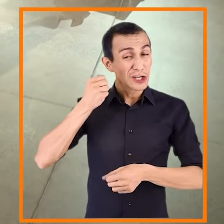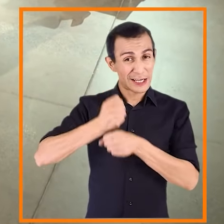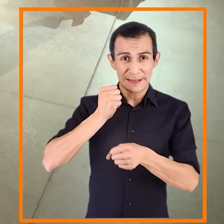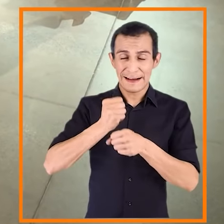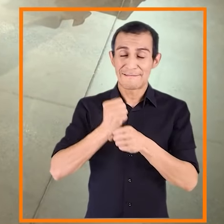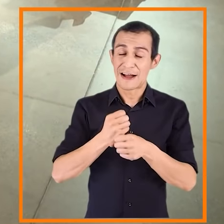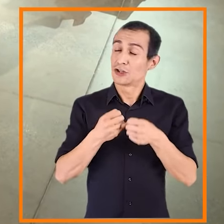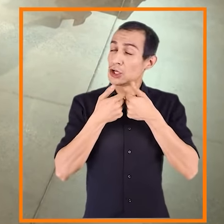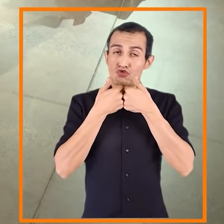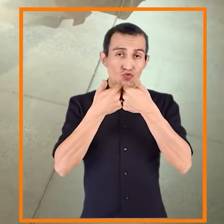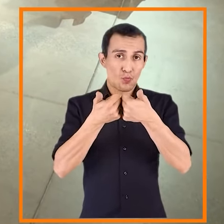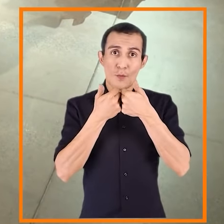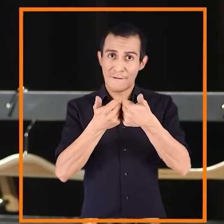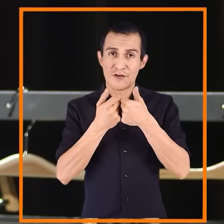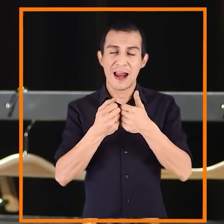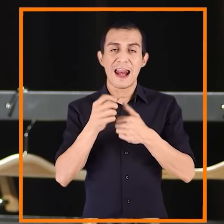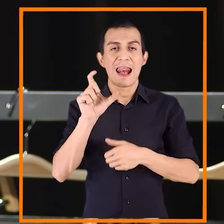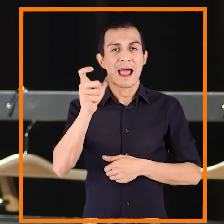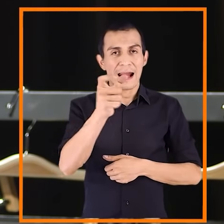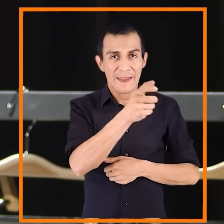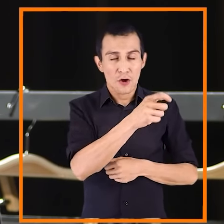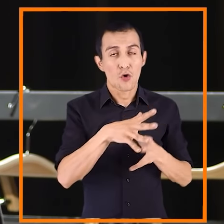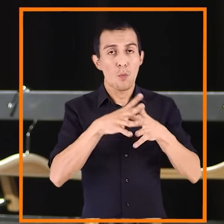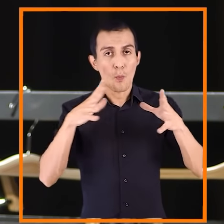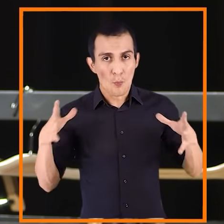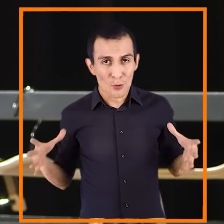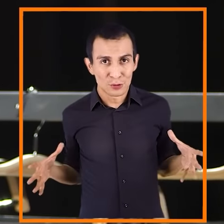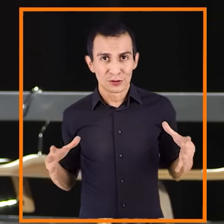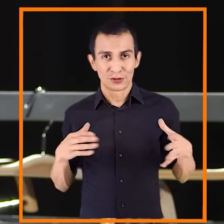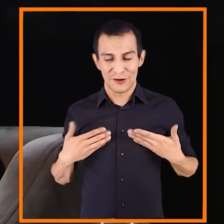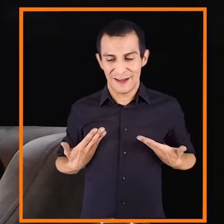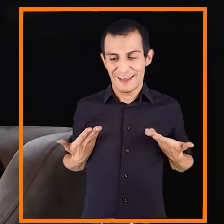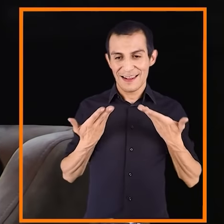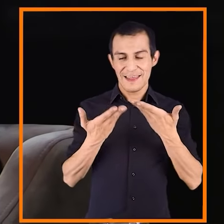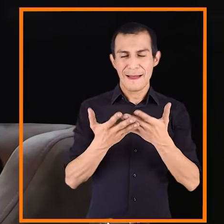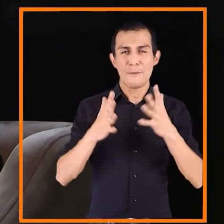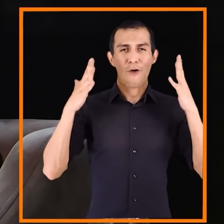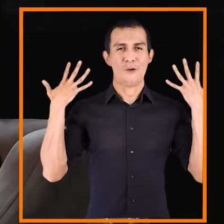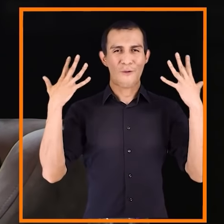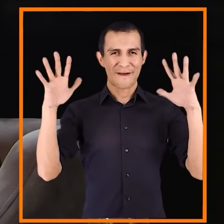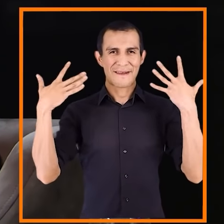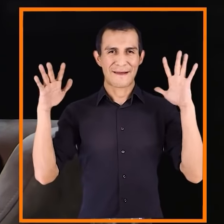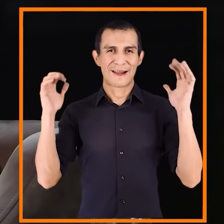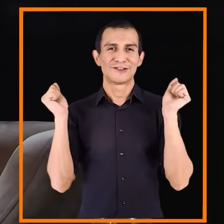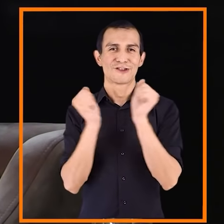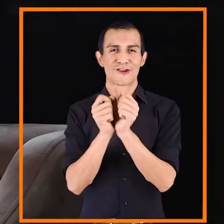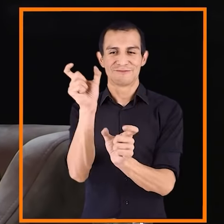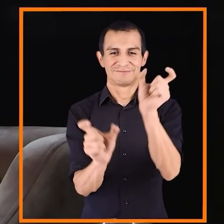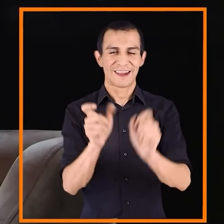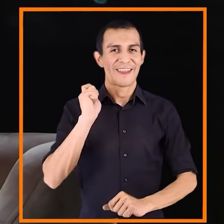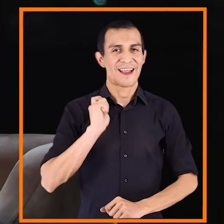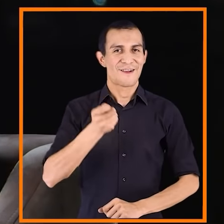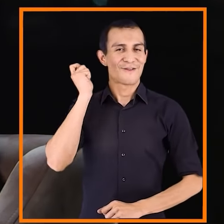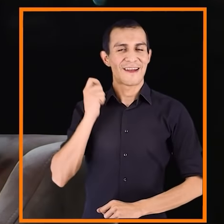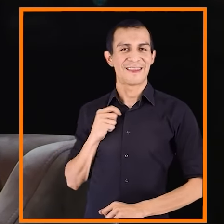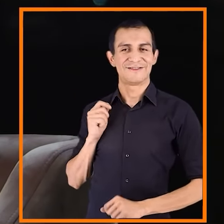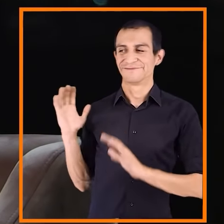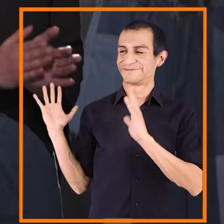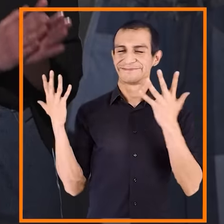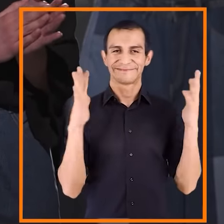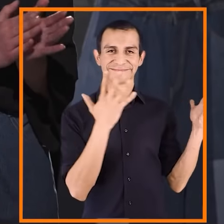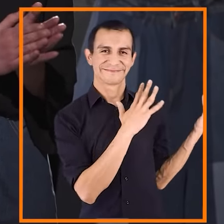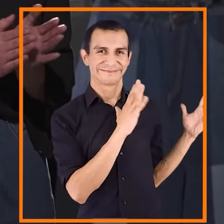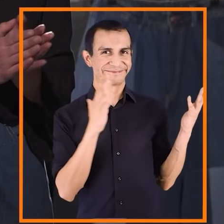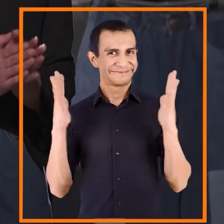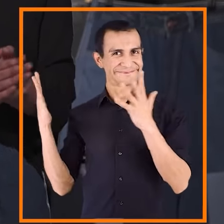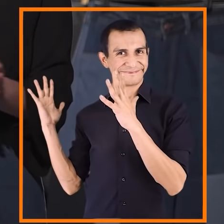que el trabajo que están haciendo es espectacular. Les agradezco mucho y les damos un aplauso aquí con el resto de los jurados y nos vemos un